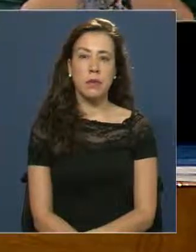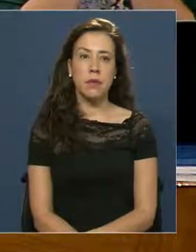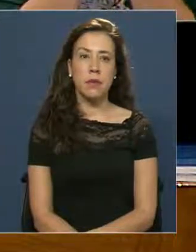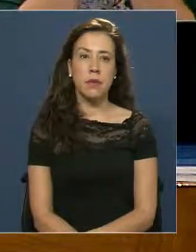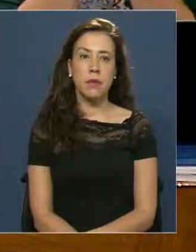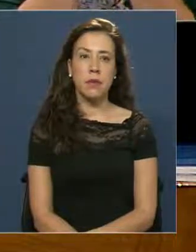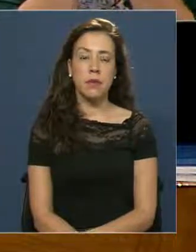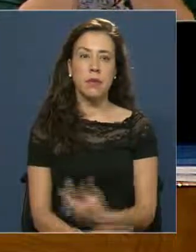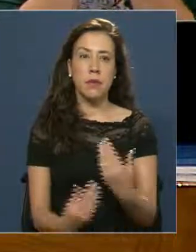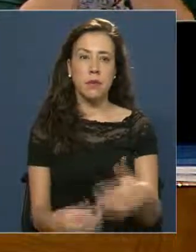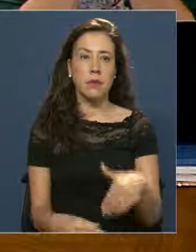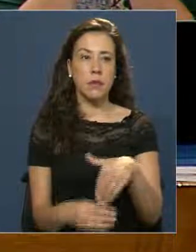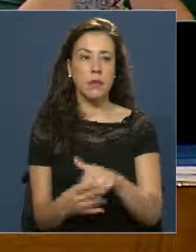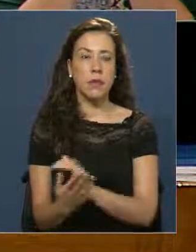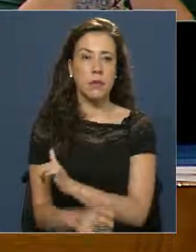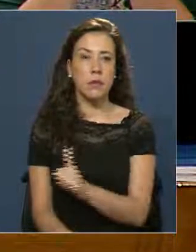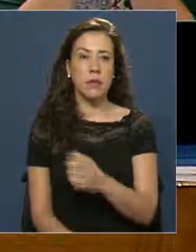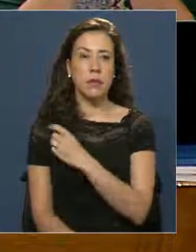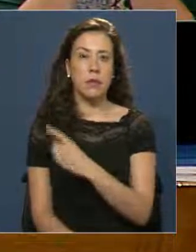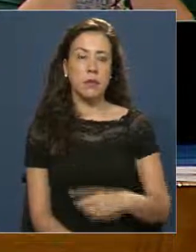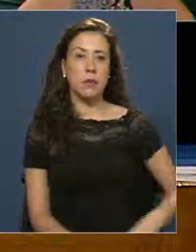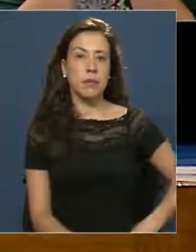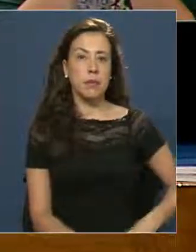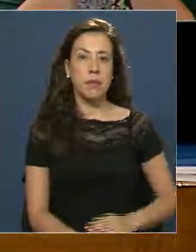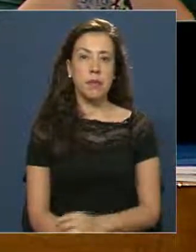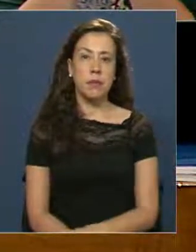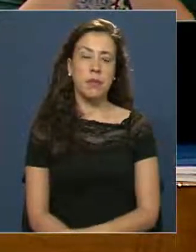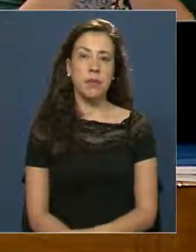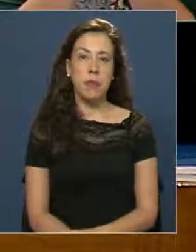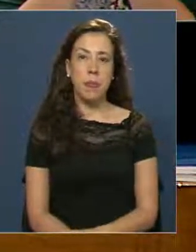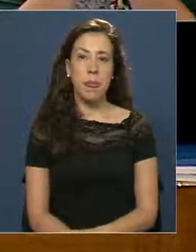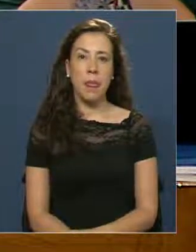¿Han votado todas las señoras y señores diputados?